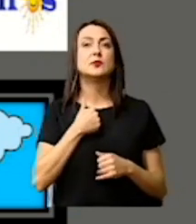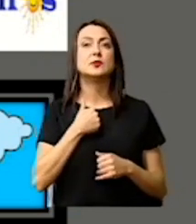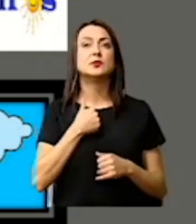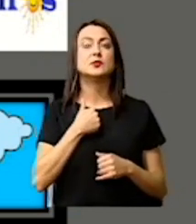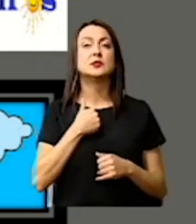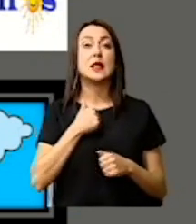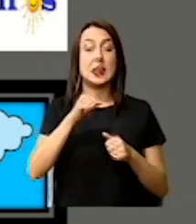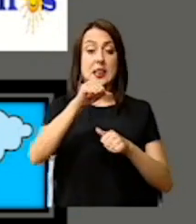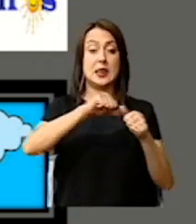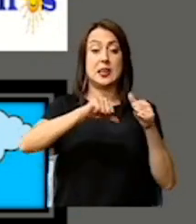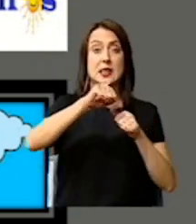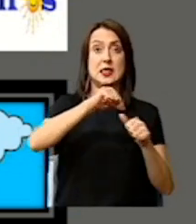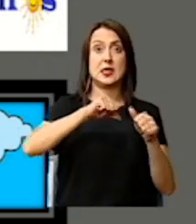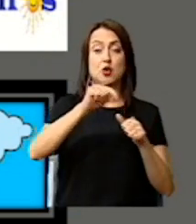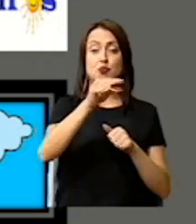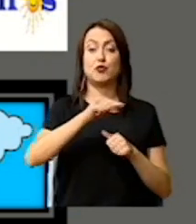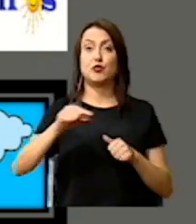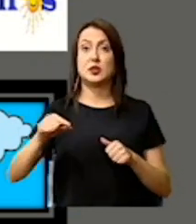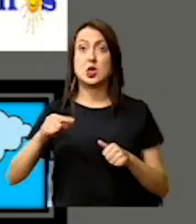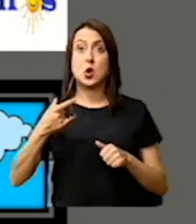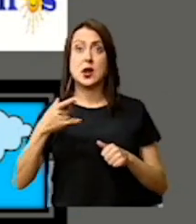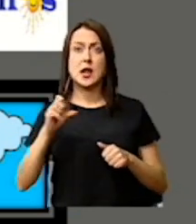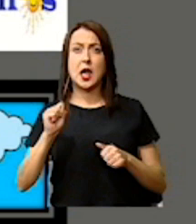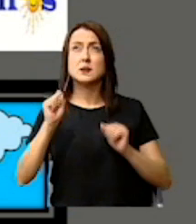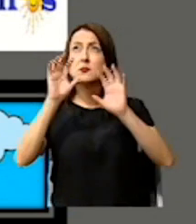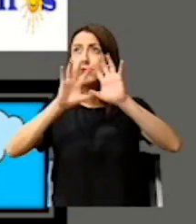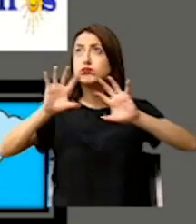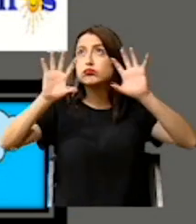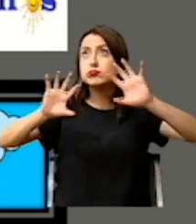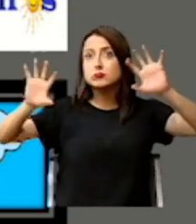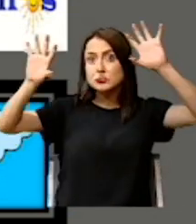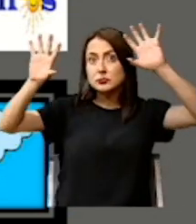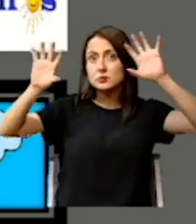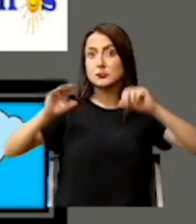estado líquido en el río, gaseoso en las nubes